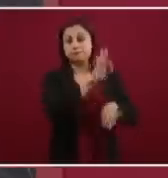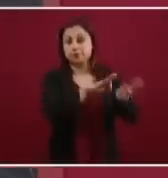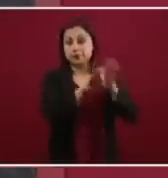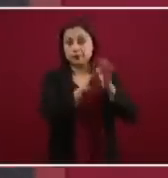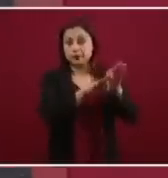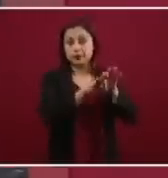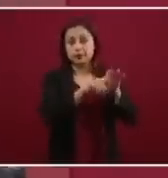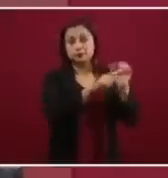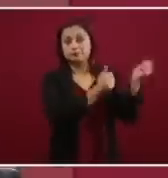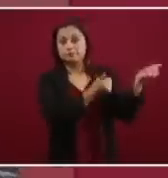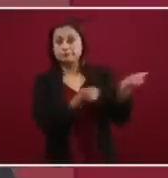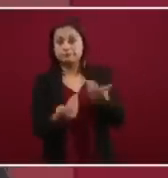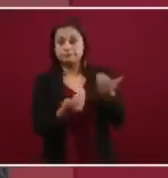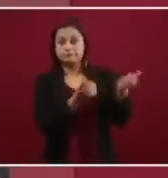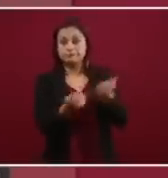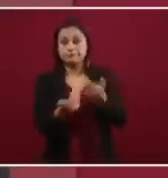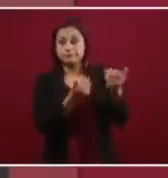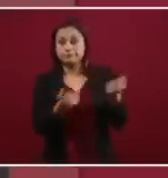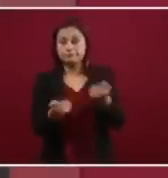en la historia,